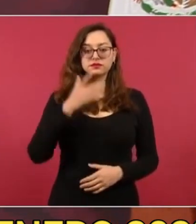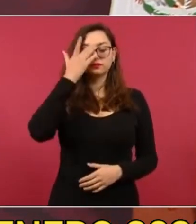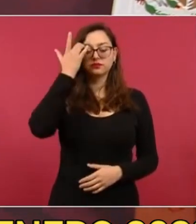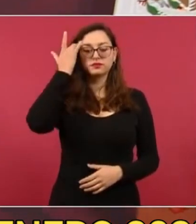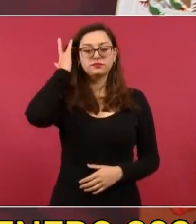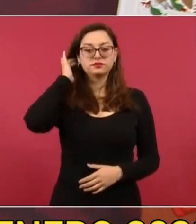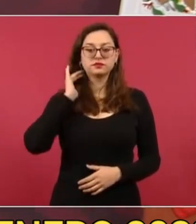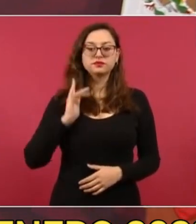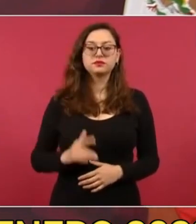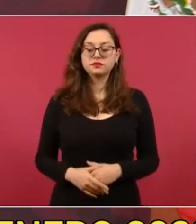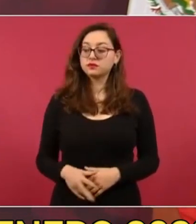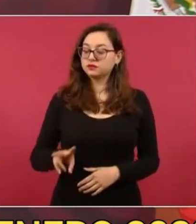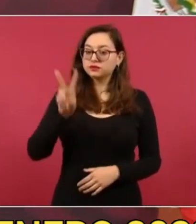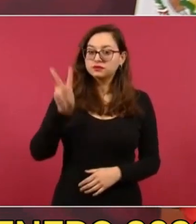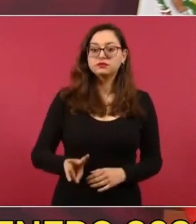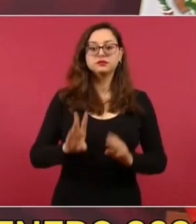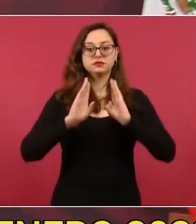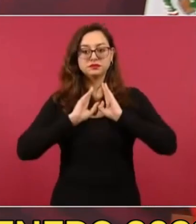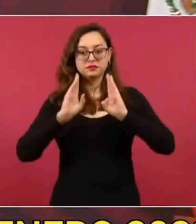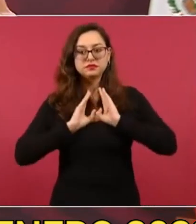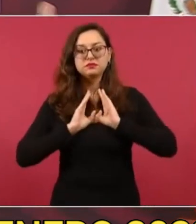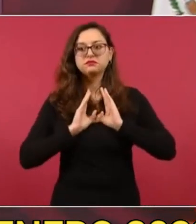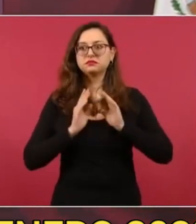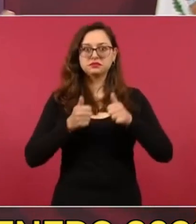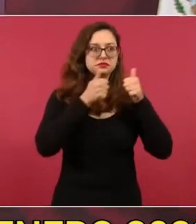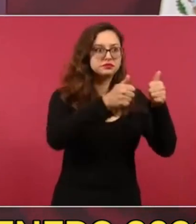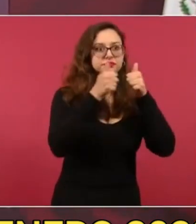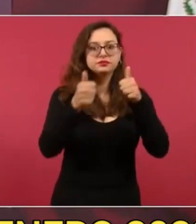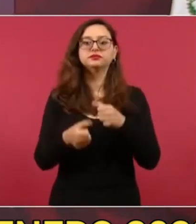que no podían hacer labores de seguridad,